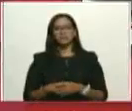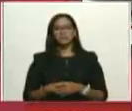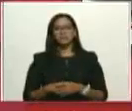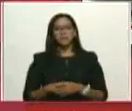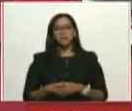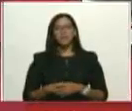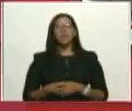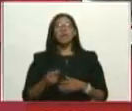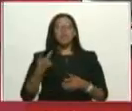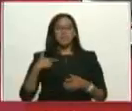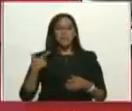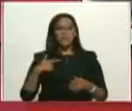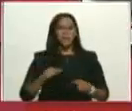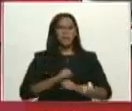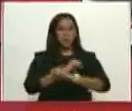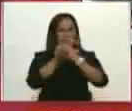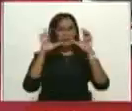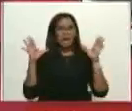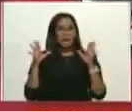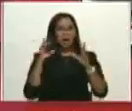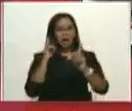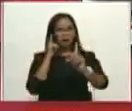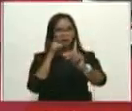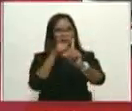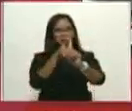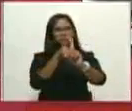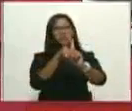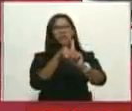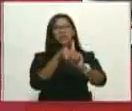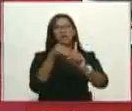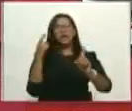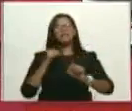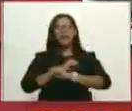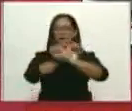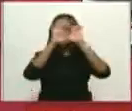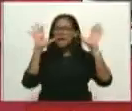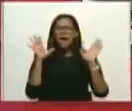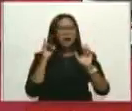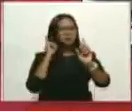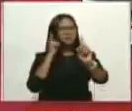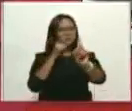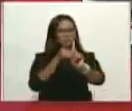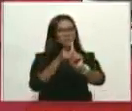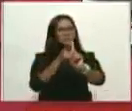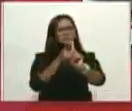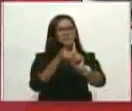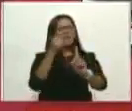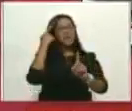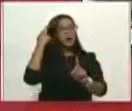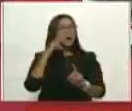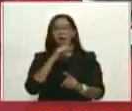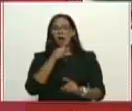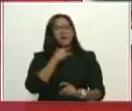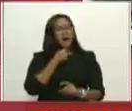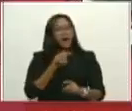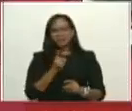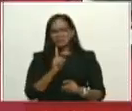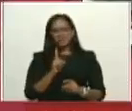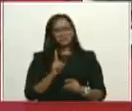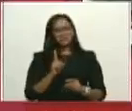y tenemos claro el horizonte hacia adelante, tenemos claro el horizonte. Sabemos que no es fácil. Sabemos que no es